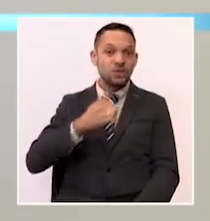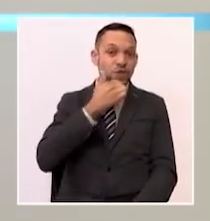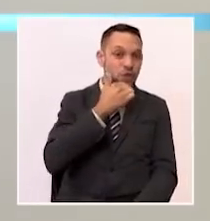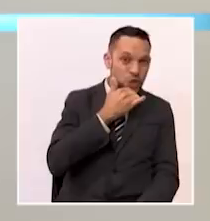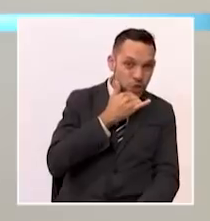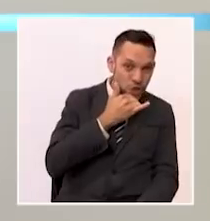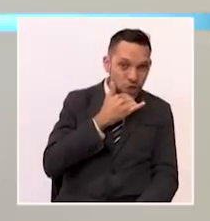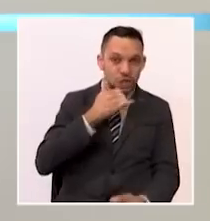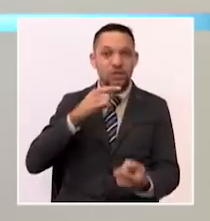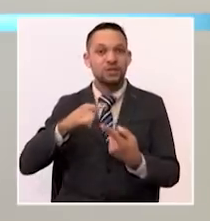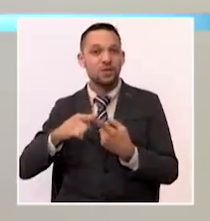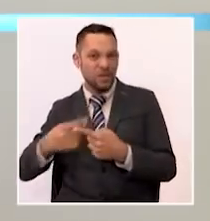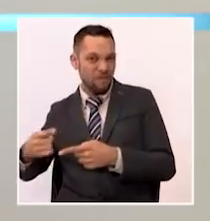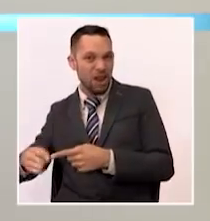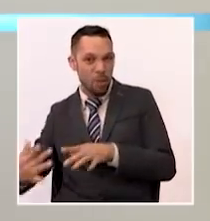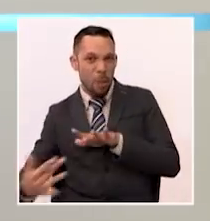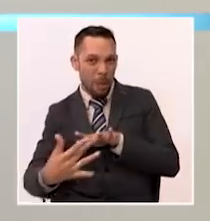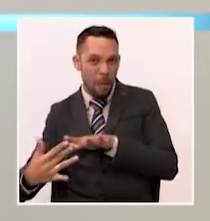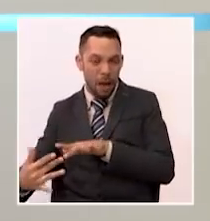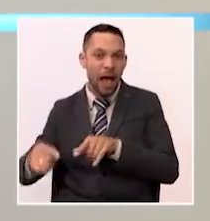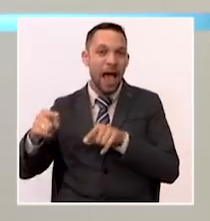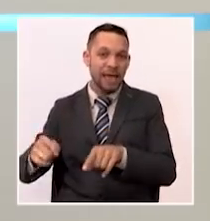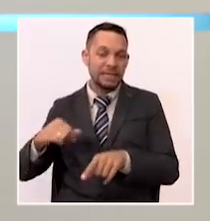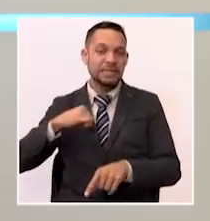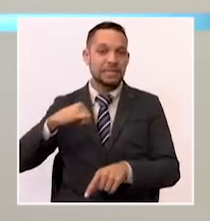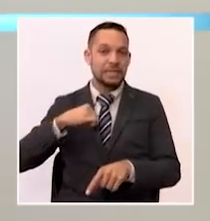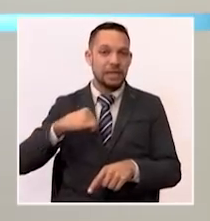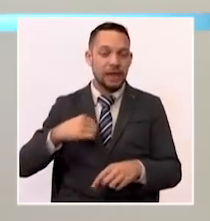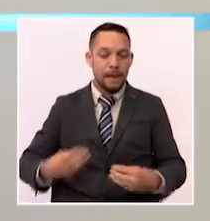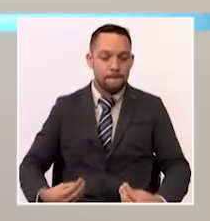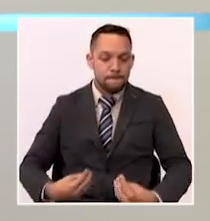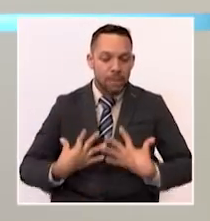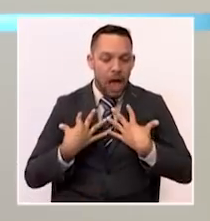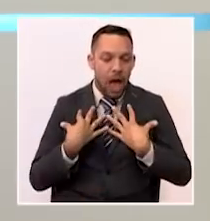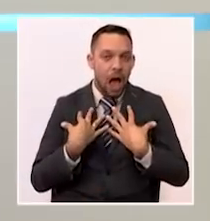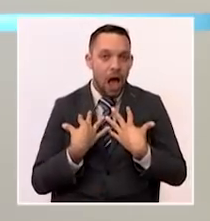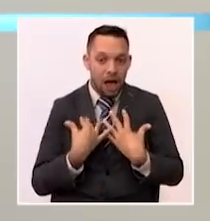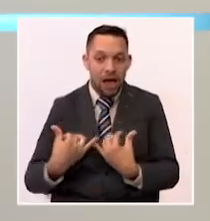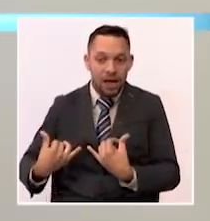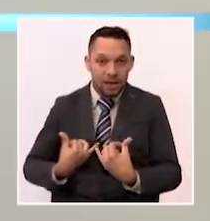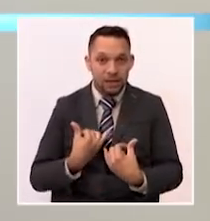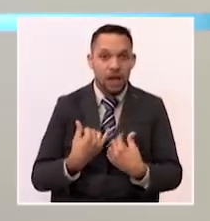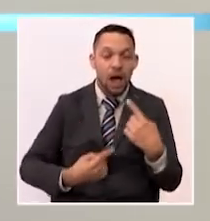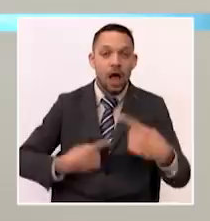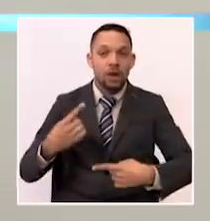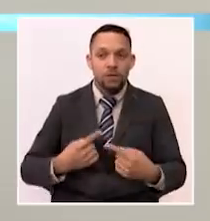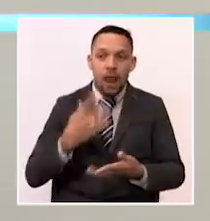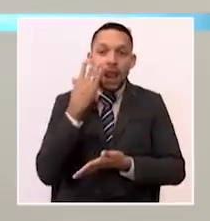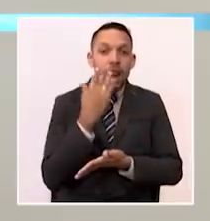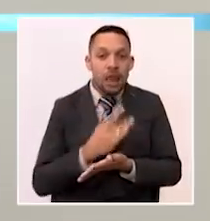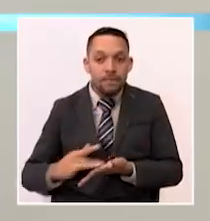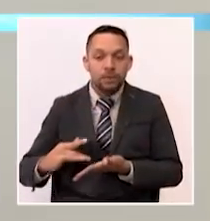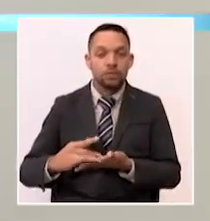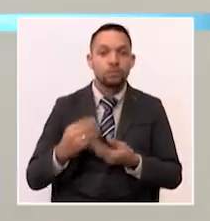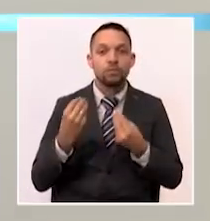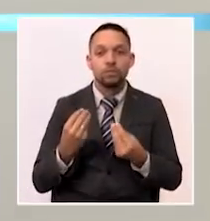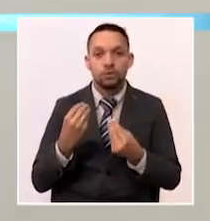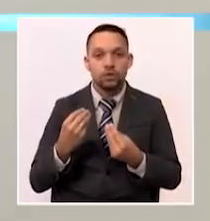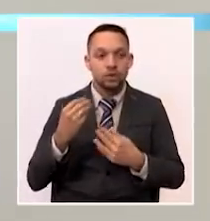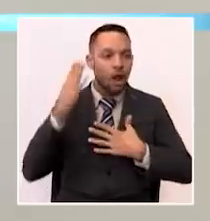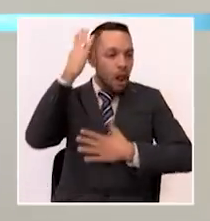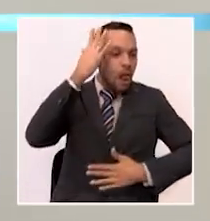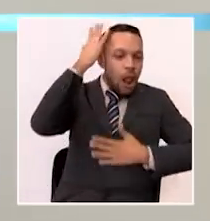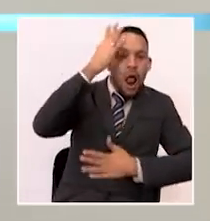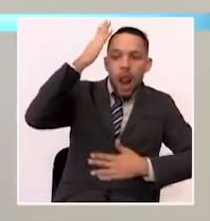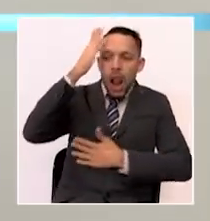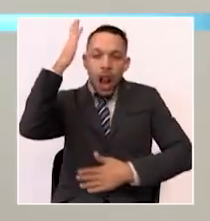muchas bacterias que nos defienden. Es por esto que no es bueno que usted normalmente esté haciéndose duchas